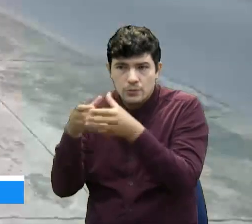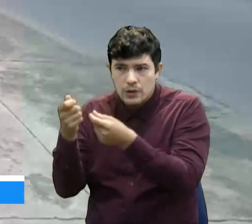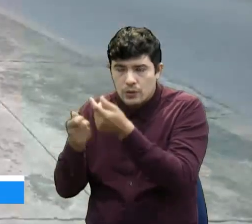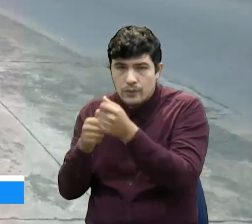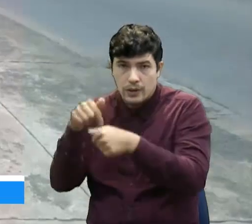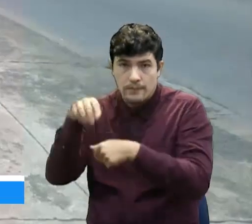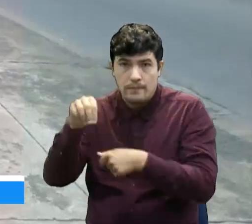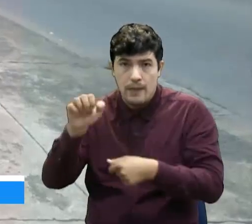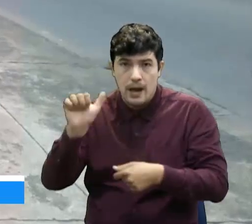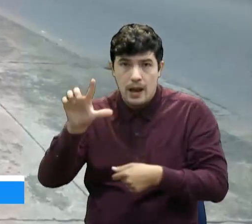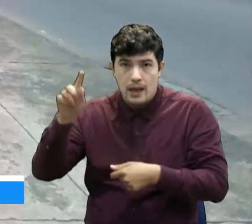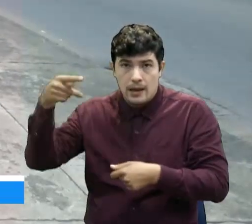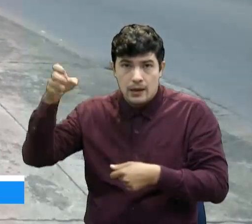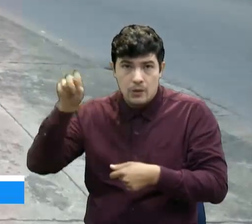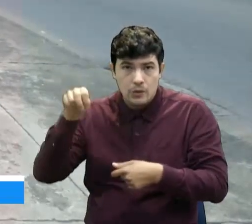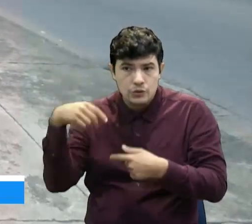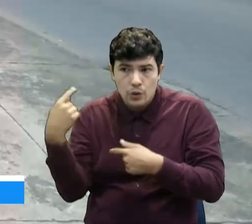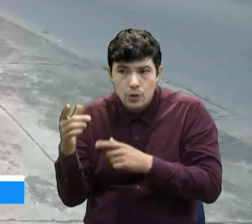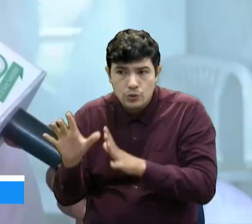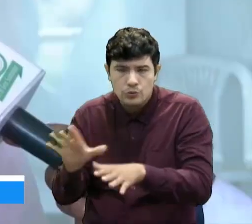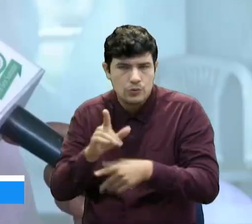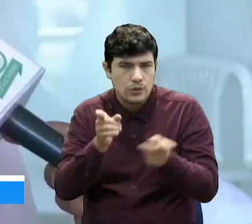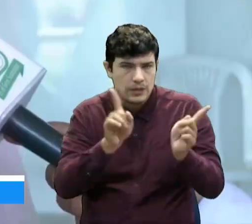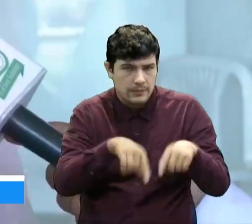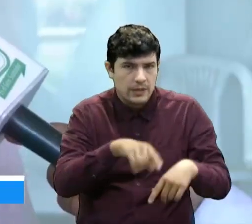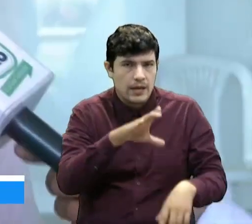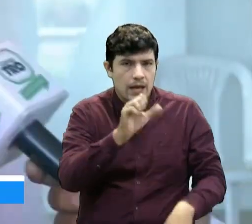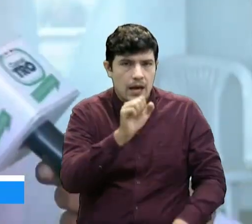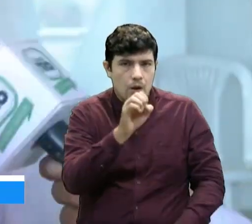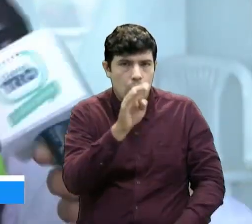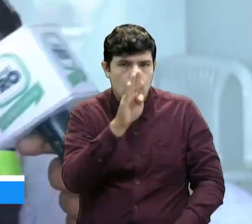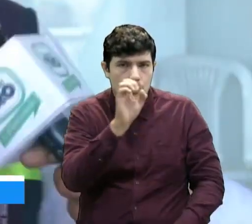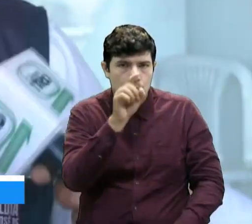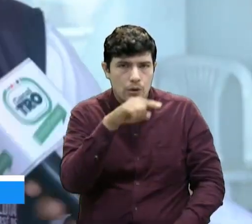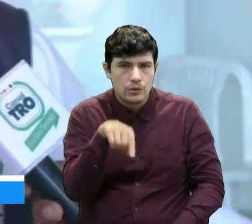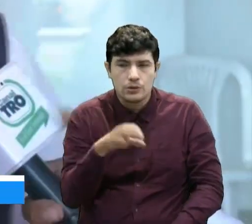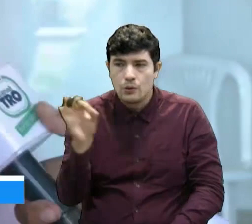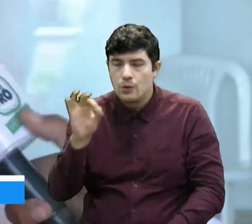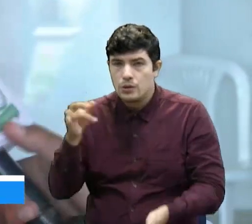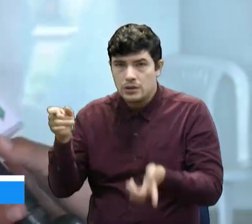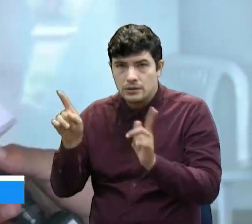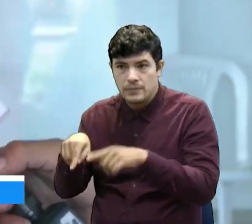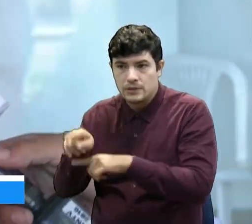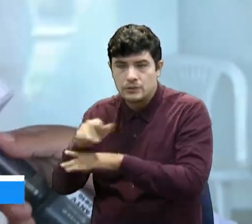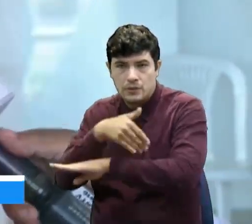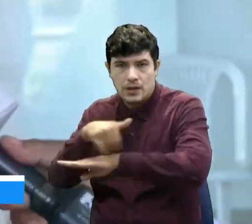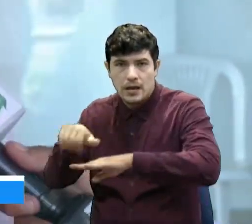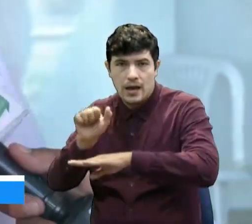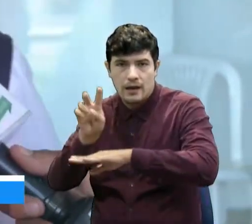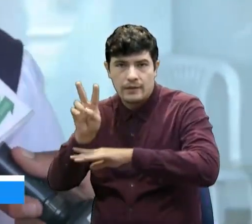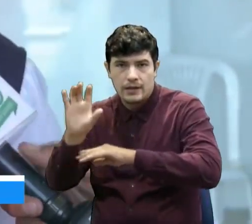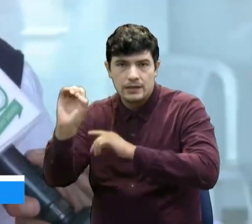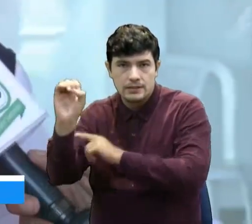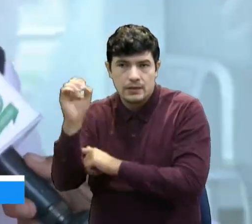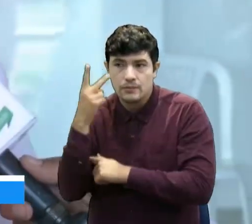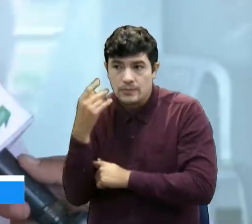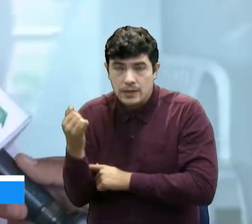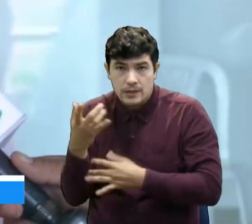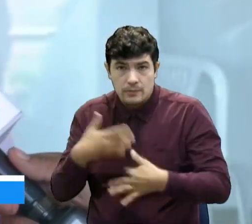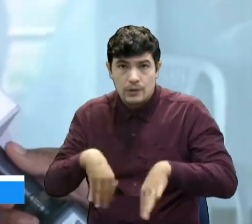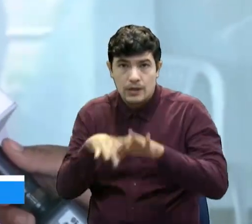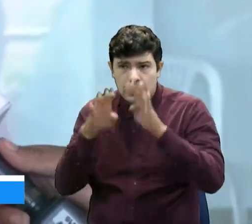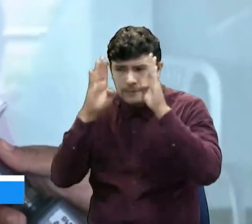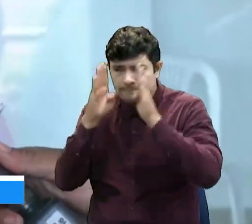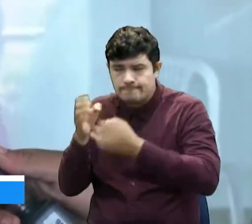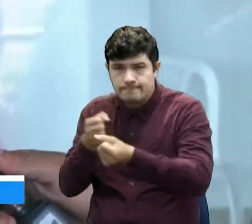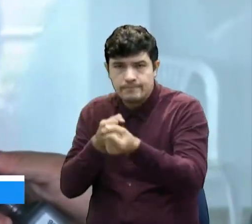de Malecón, también de la zona de Caobos, en este momento también de la Avenida Cero. Incrementaremos como tal esa presencia para darle la